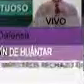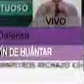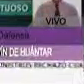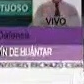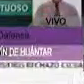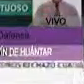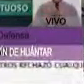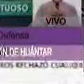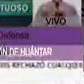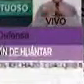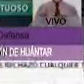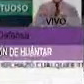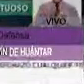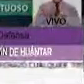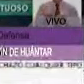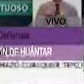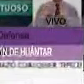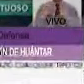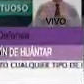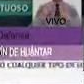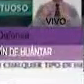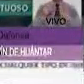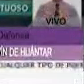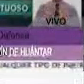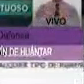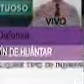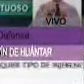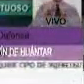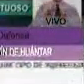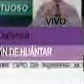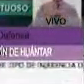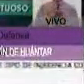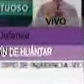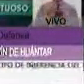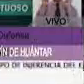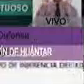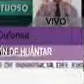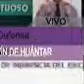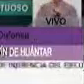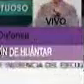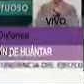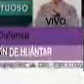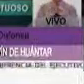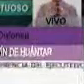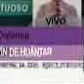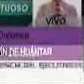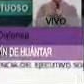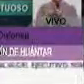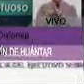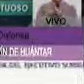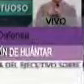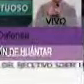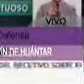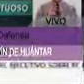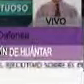esa prueba no tiene ningún valor legal desde el punto de vista constitucional y legal.